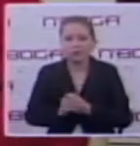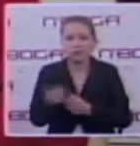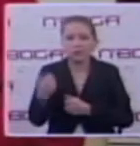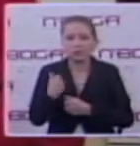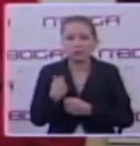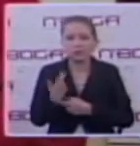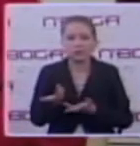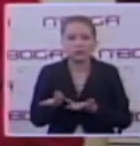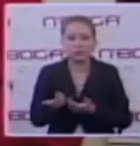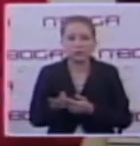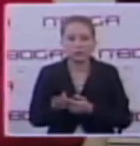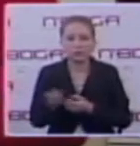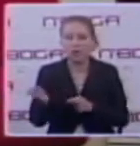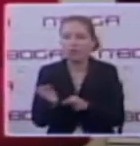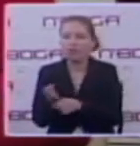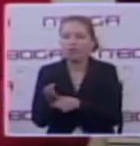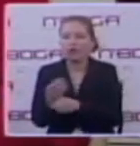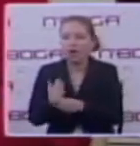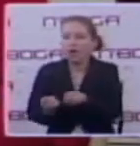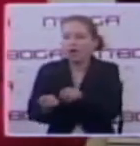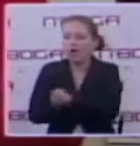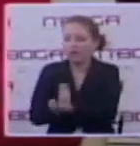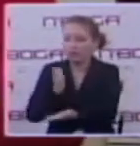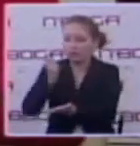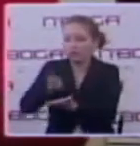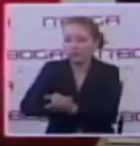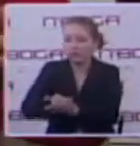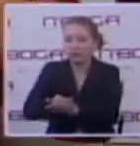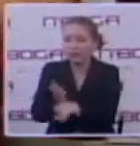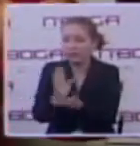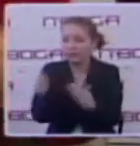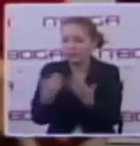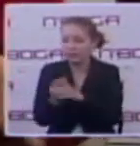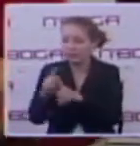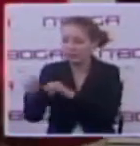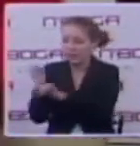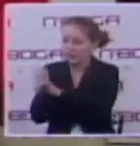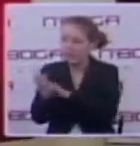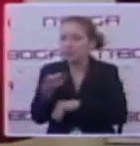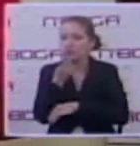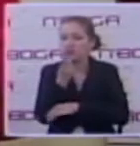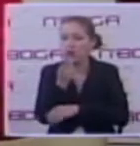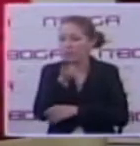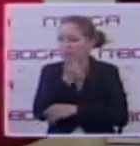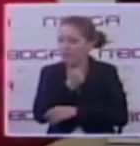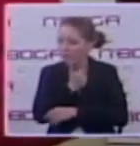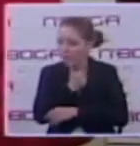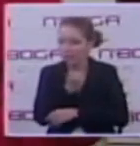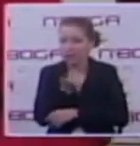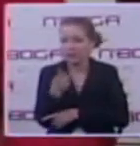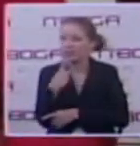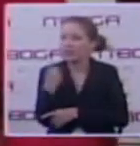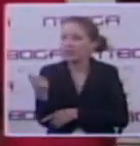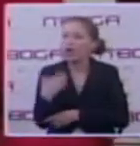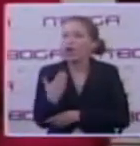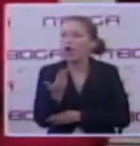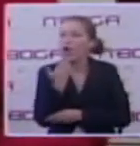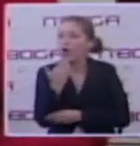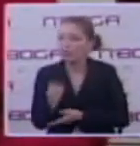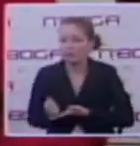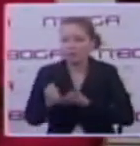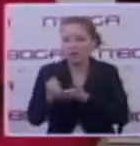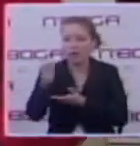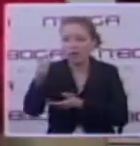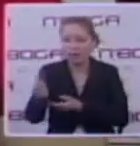Tenemos un módulo que se llama apoyos de financiamientos, donde vienen las instituciones públicas y las privadas y nos dicen cómo le pueden ayudar